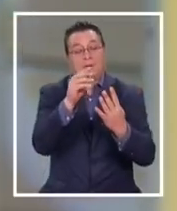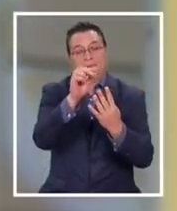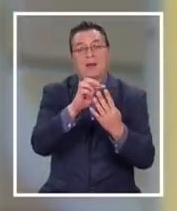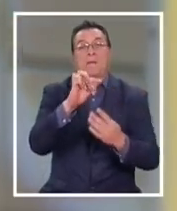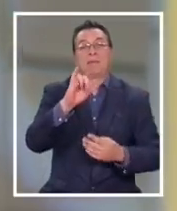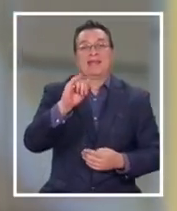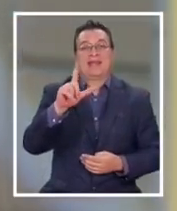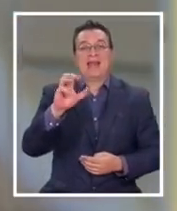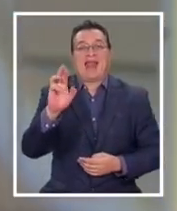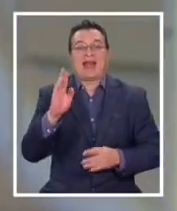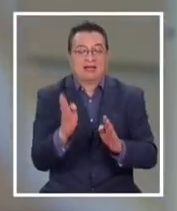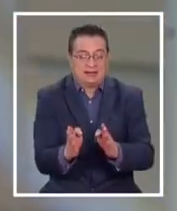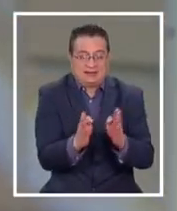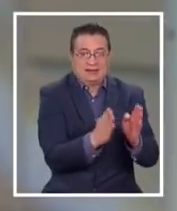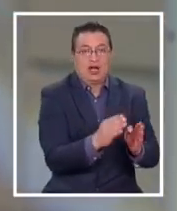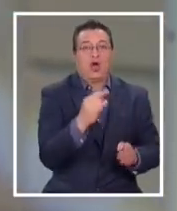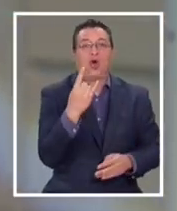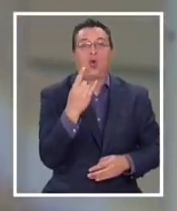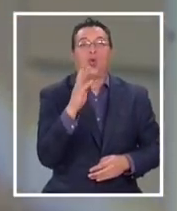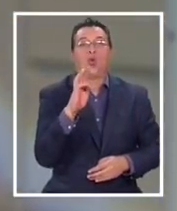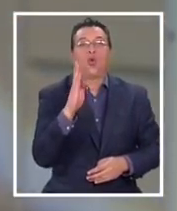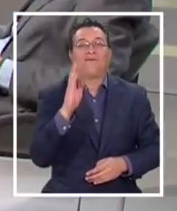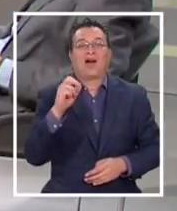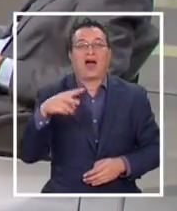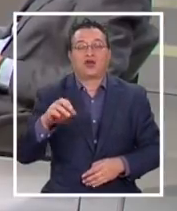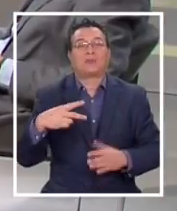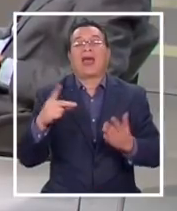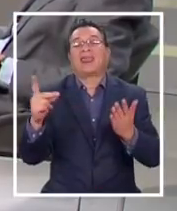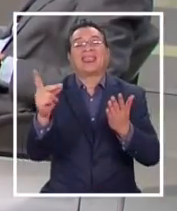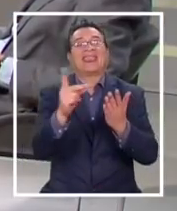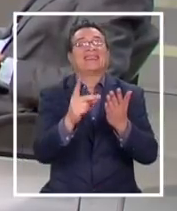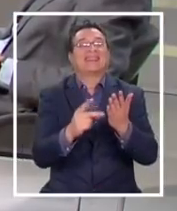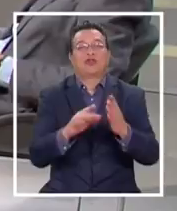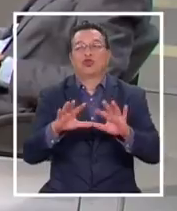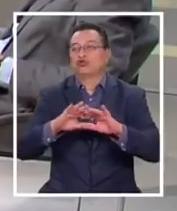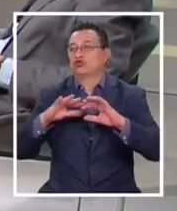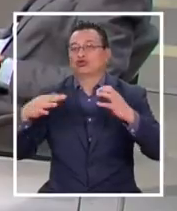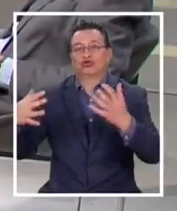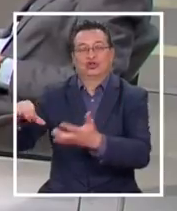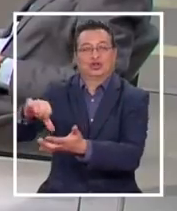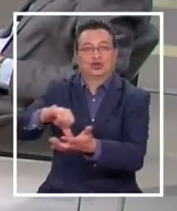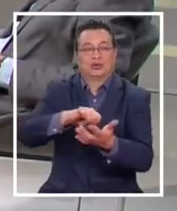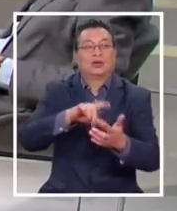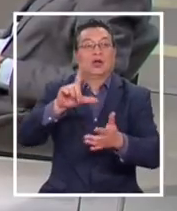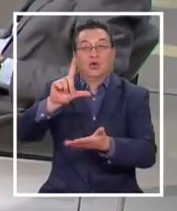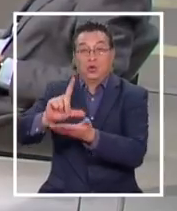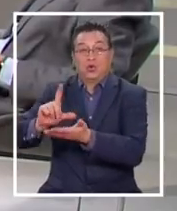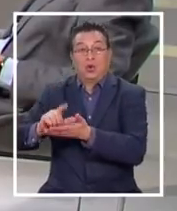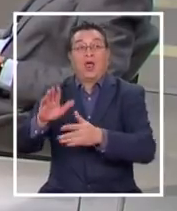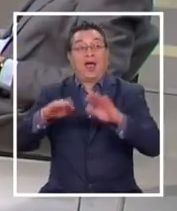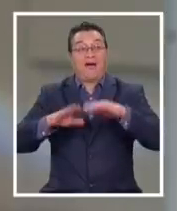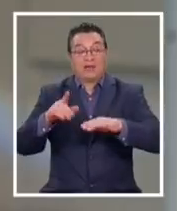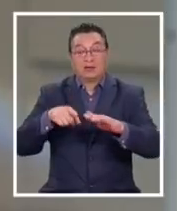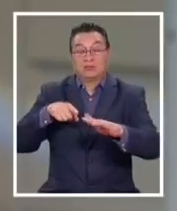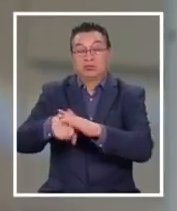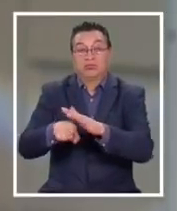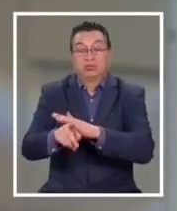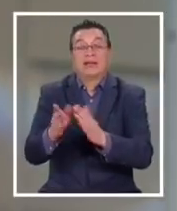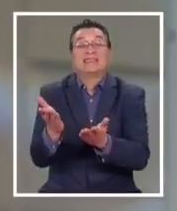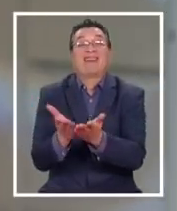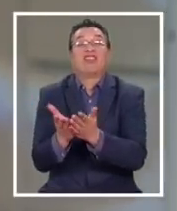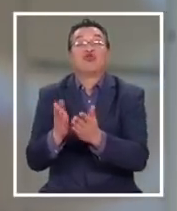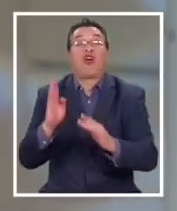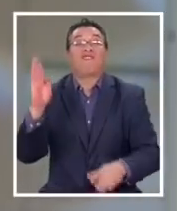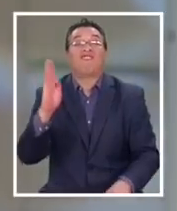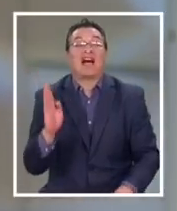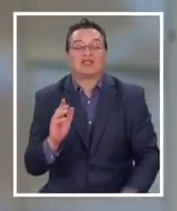urbano, que es sumamente importante cuando hablamos de estos barrios, hablamos diseño de urbano, sectores, claro. De todo. O sea, lugares donde a veces cuesta que llegue incluso los servicios básicos.